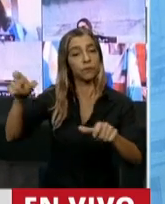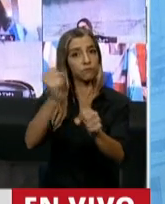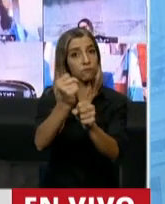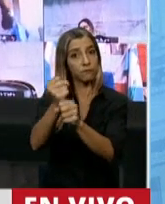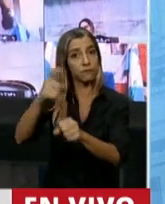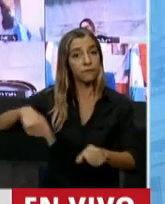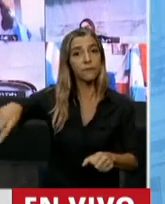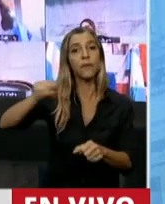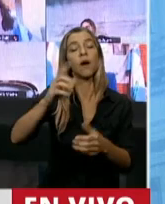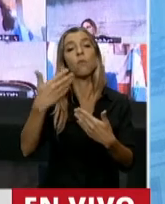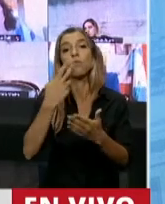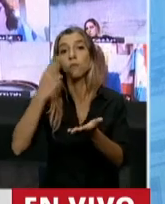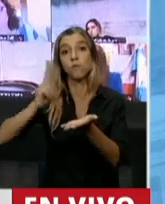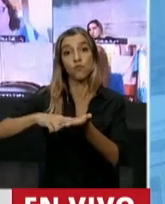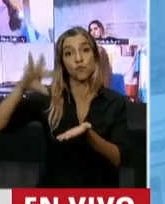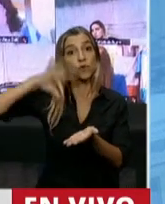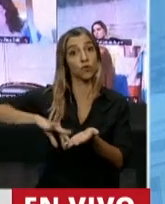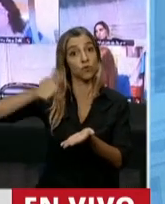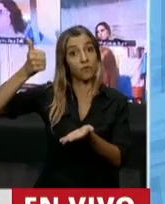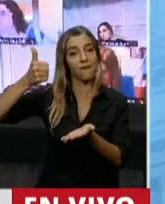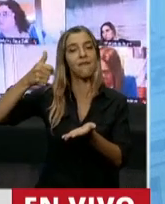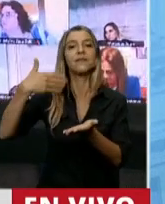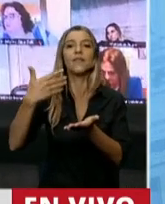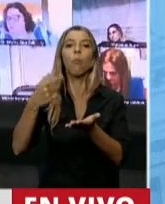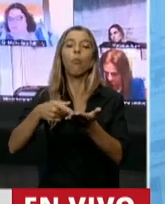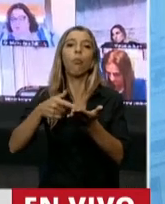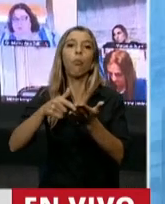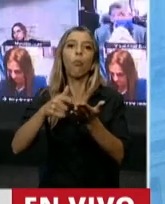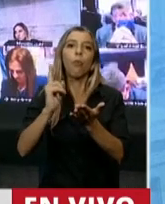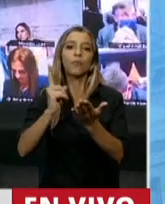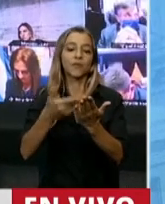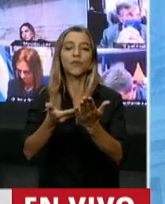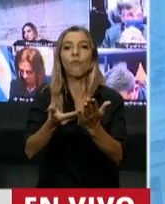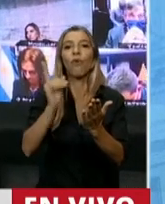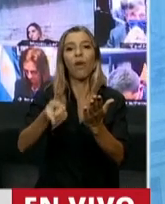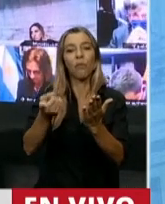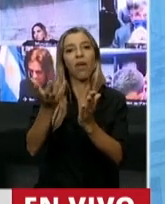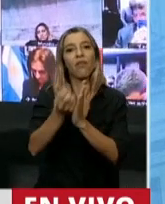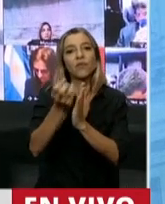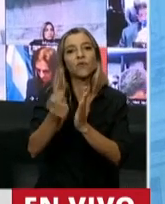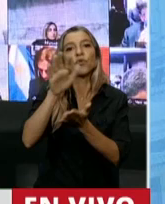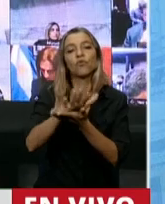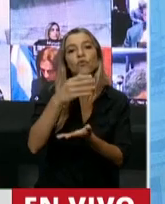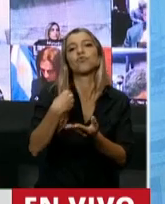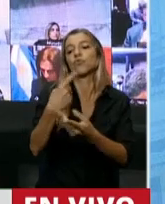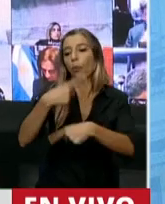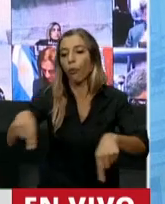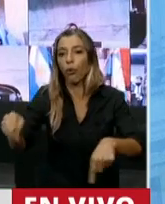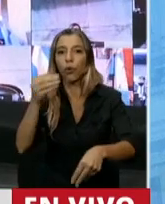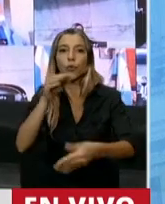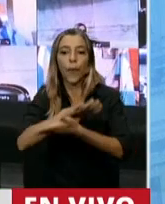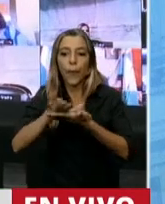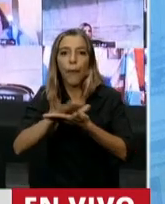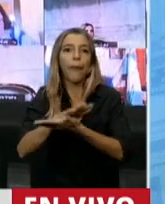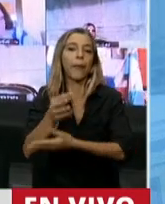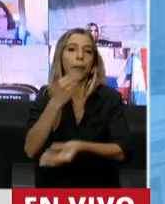descontar del impuesto a las ganancias lo que gastan en una canasta de artículos básicos necesarios para poder